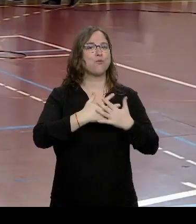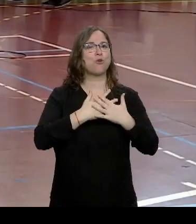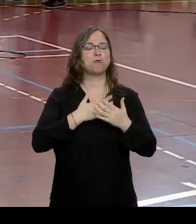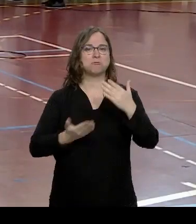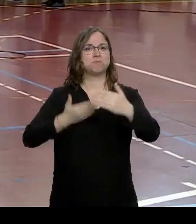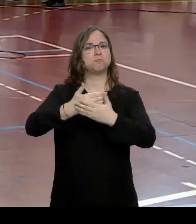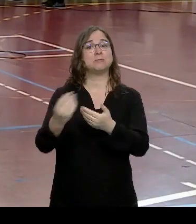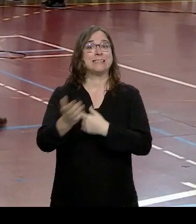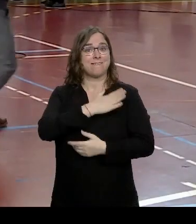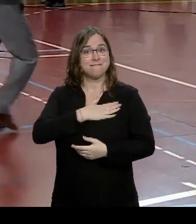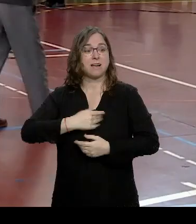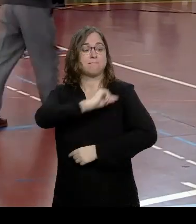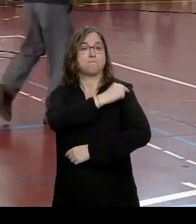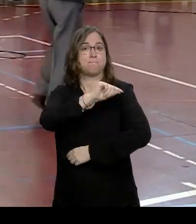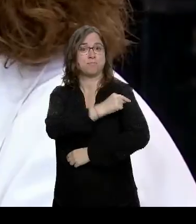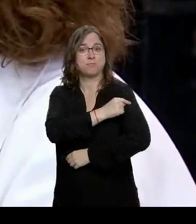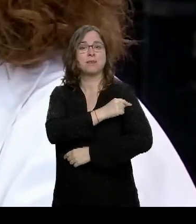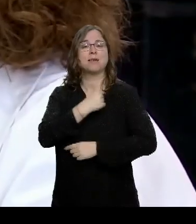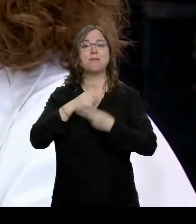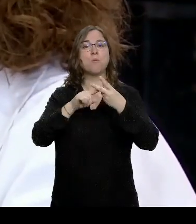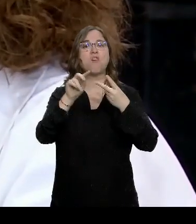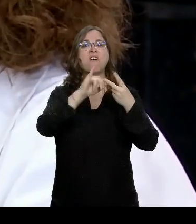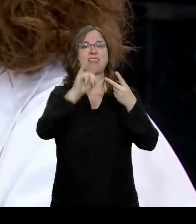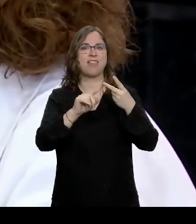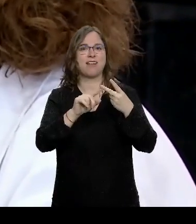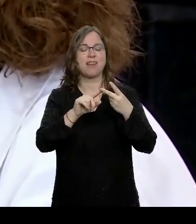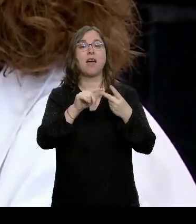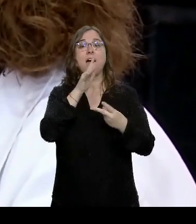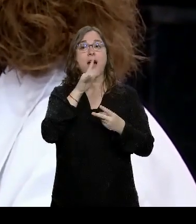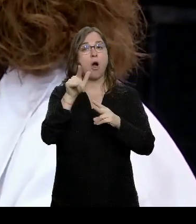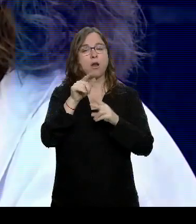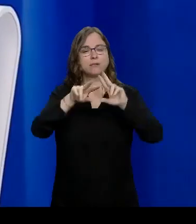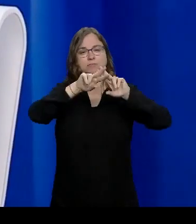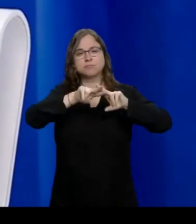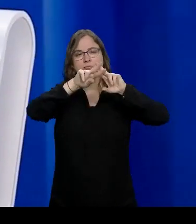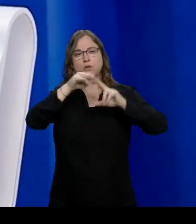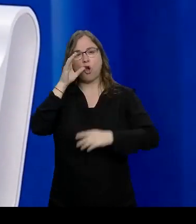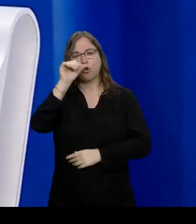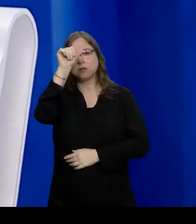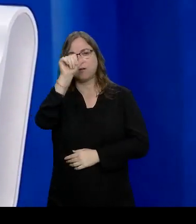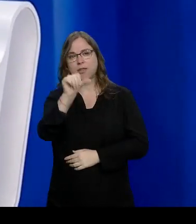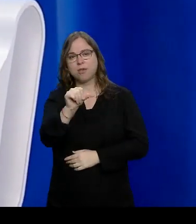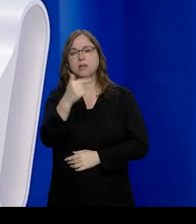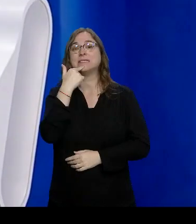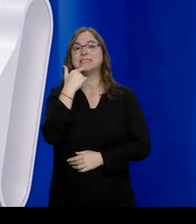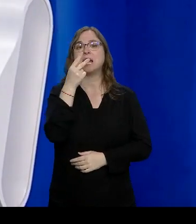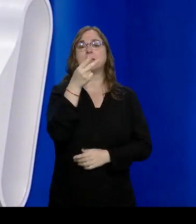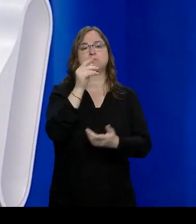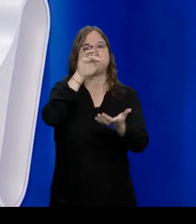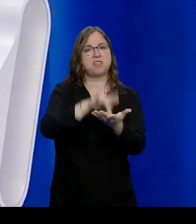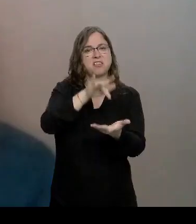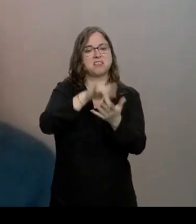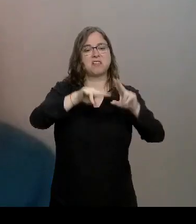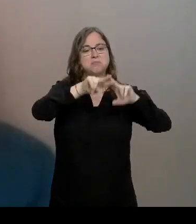los que se iba a administrar rápidamente la dosis de Pfizer. Ahora mismo está en observación y ya ha pasado 2 revisiones